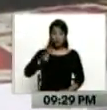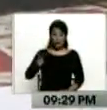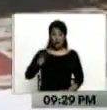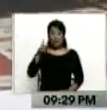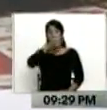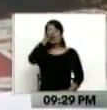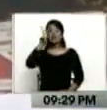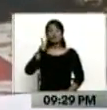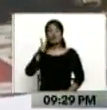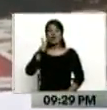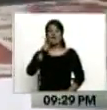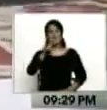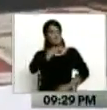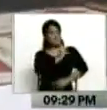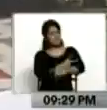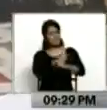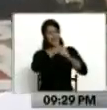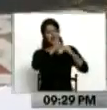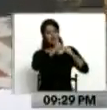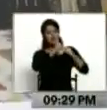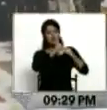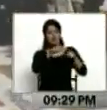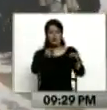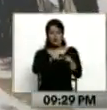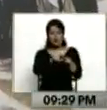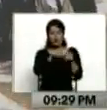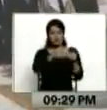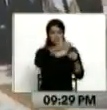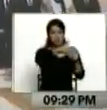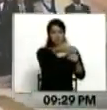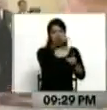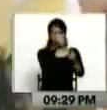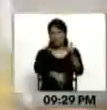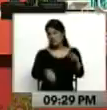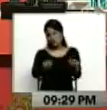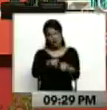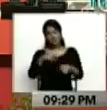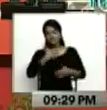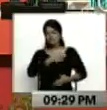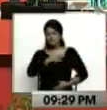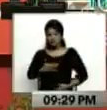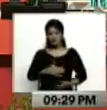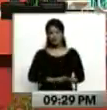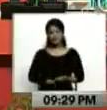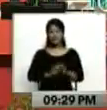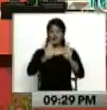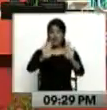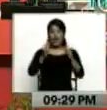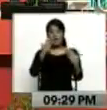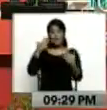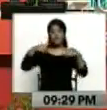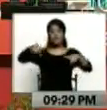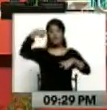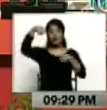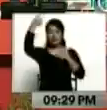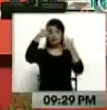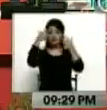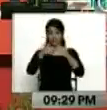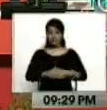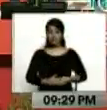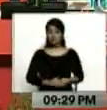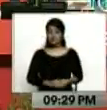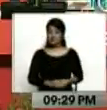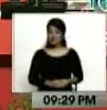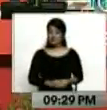por ser con b de valientes estamos allá en la esquinita pero aquí está sigamos escuchando al